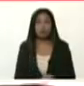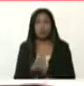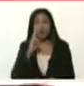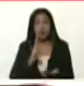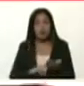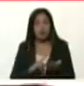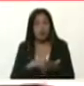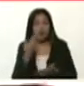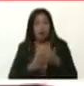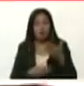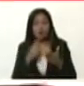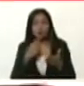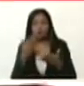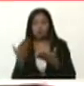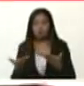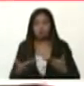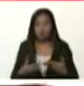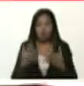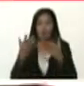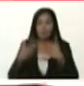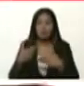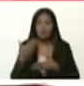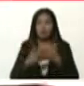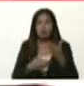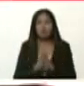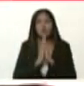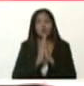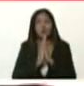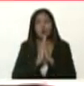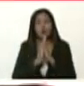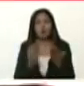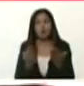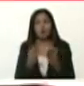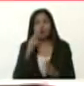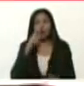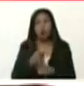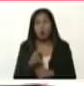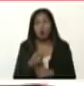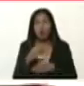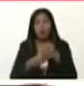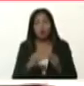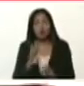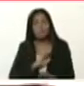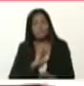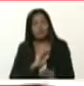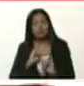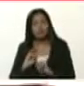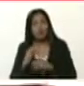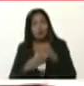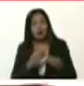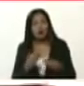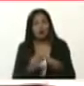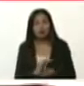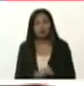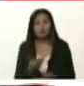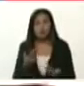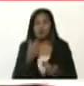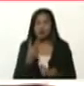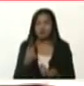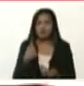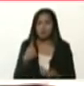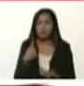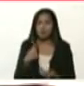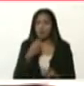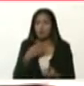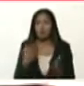a los presupuestos que le pasan los administradores, por favor. Es una orden, háganlo ustedes mismos. No me van a decir que